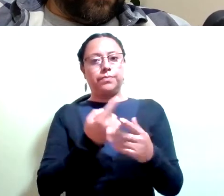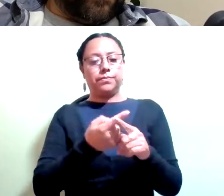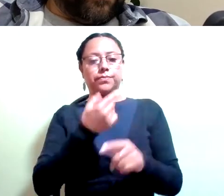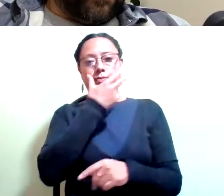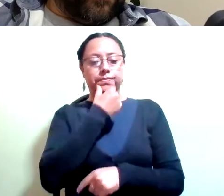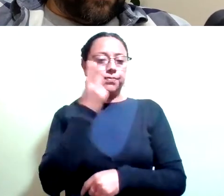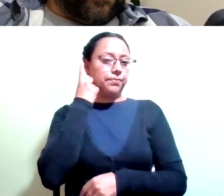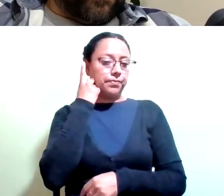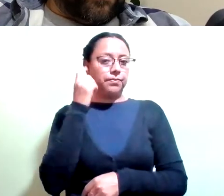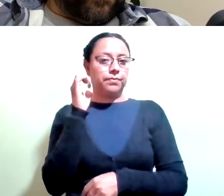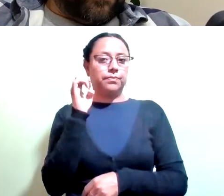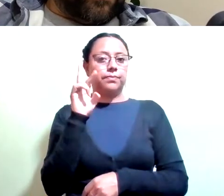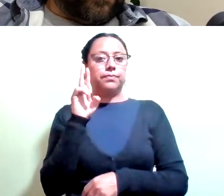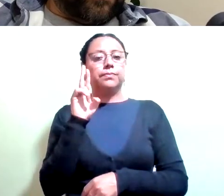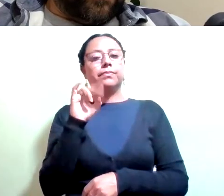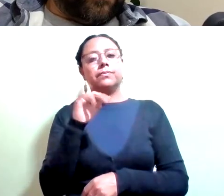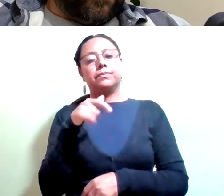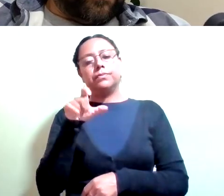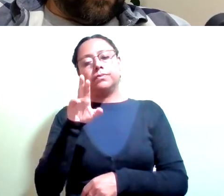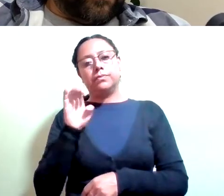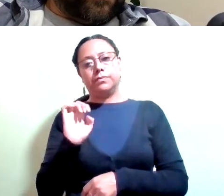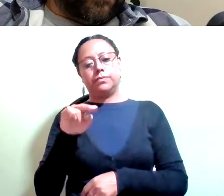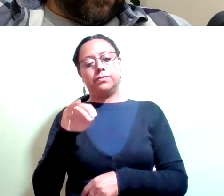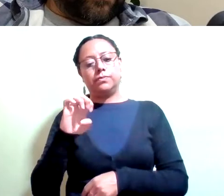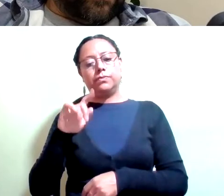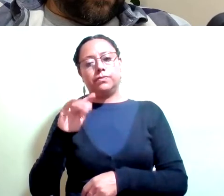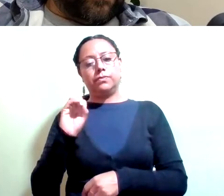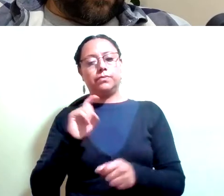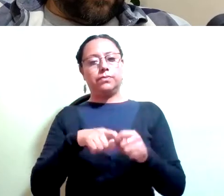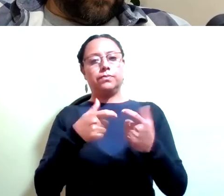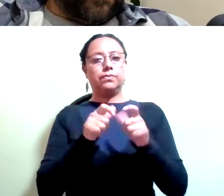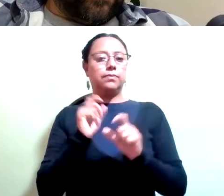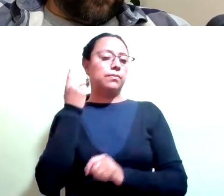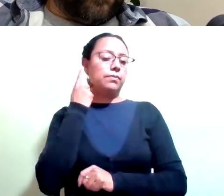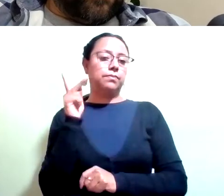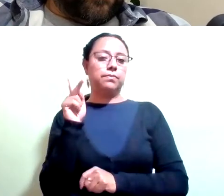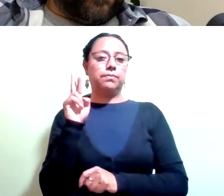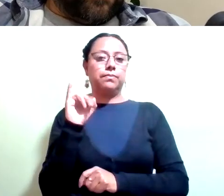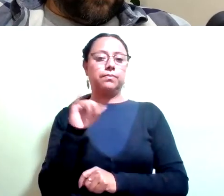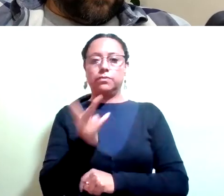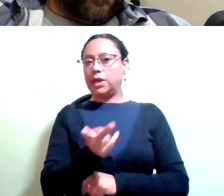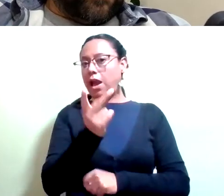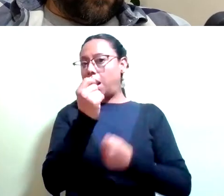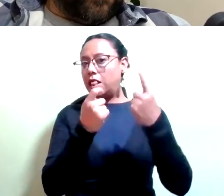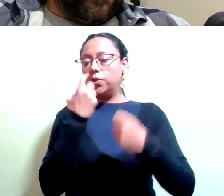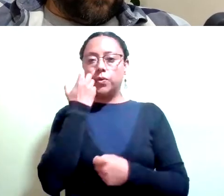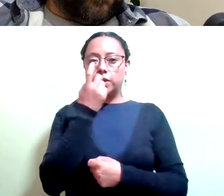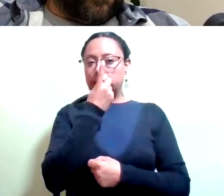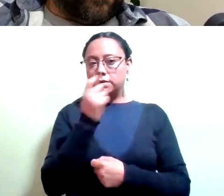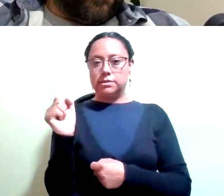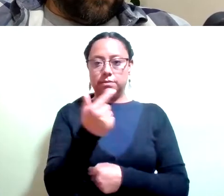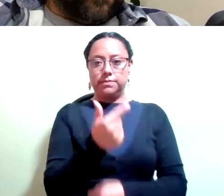Franzoni, integrante del Grupo Parlamentario Partido Revolucionario Institucional. ¿Alguna o algún diputado desea hacer uso de la voz?